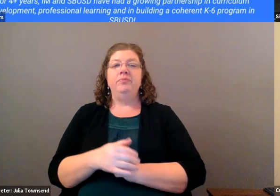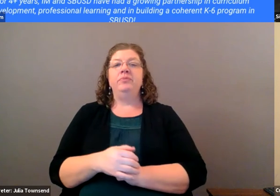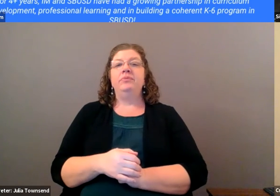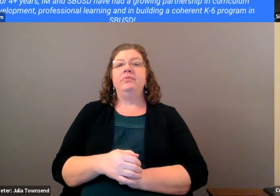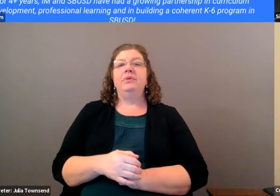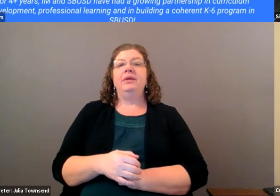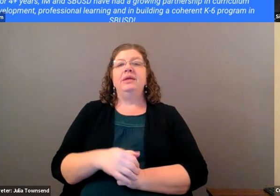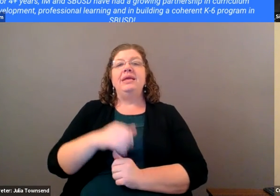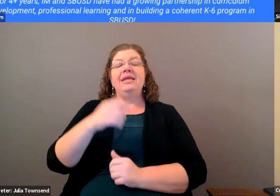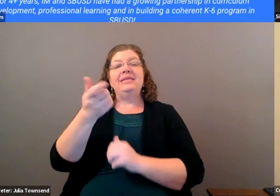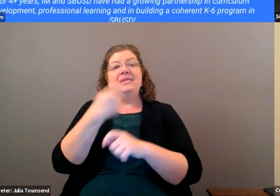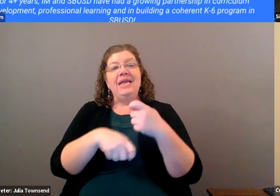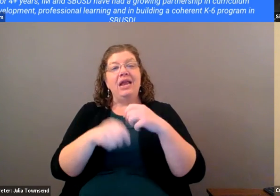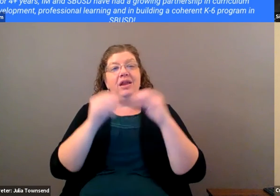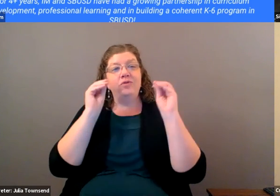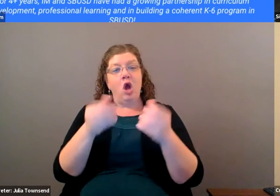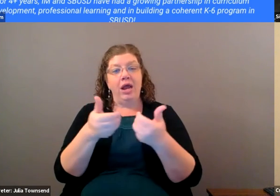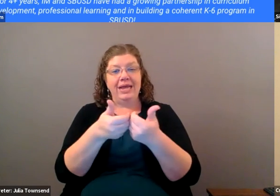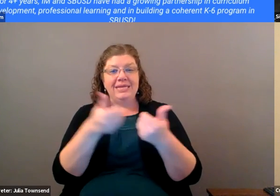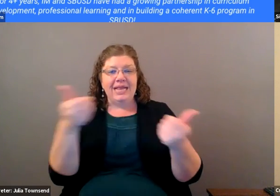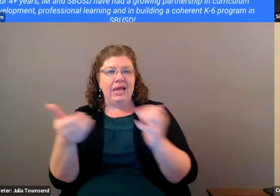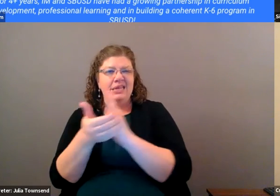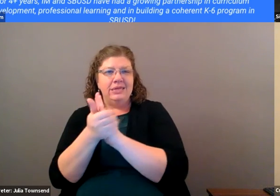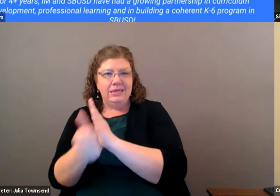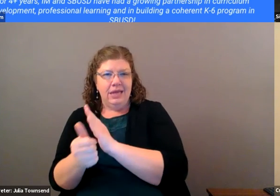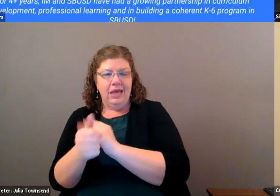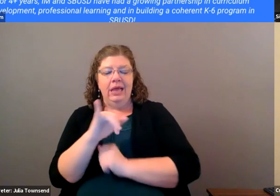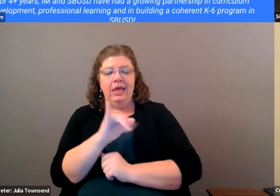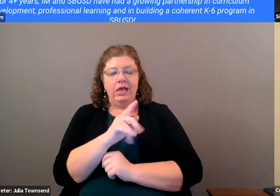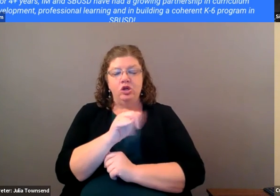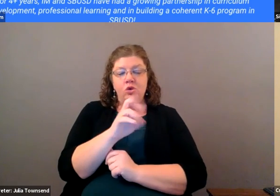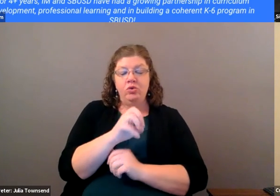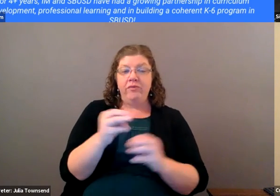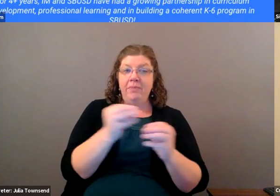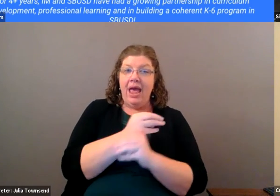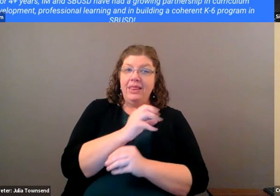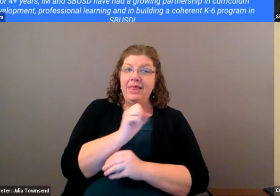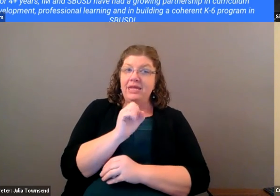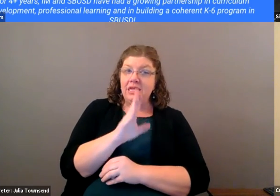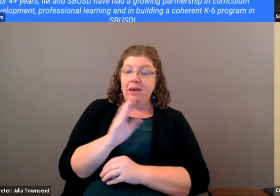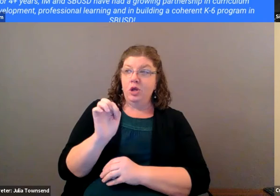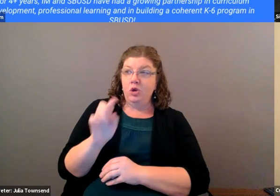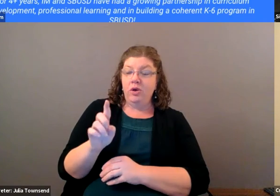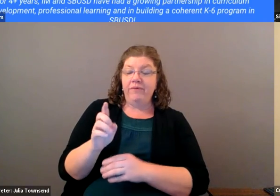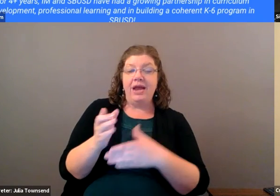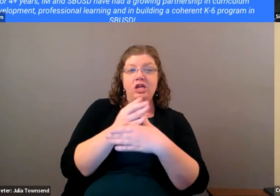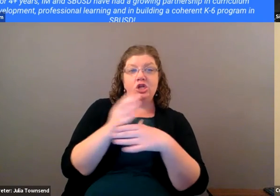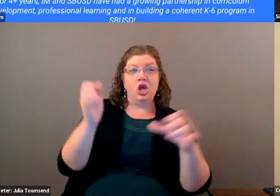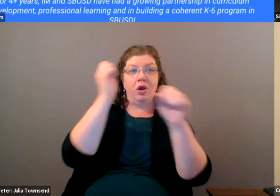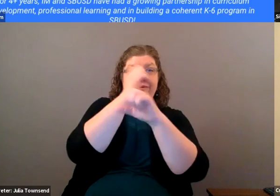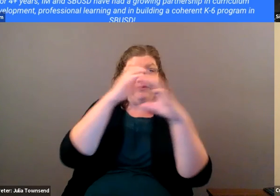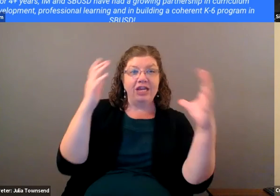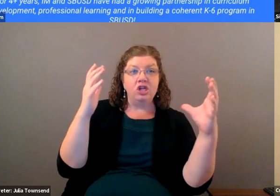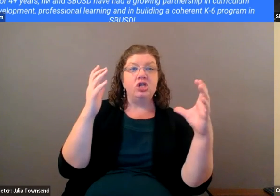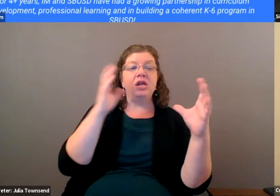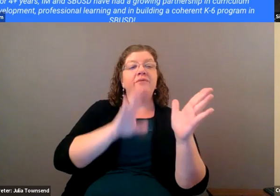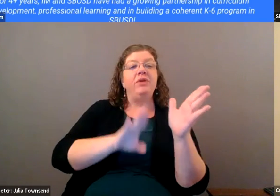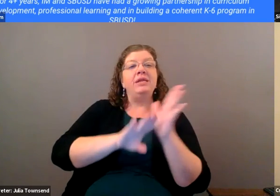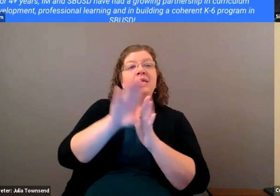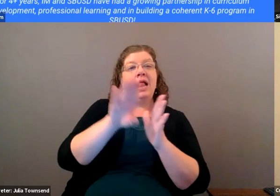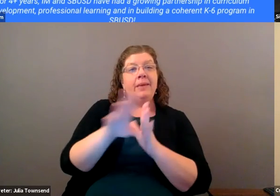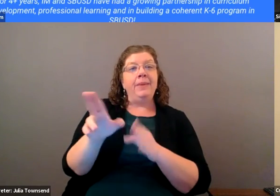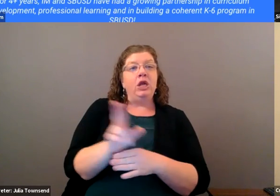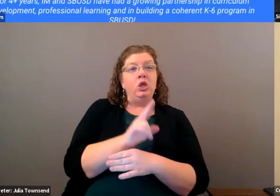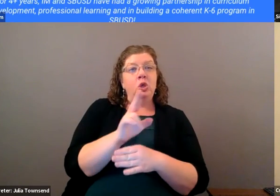trabajando. Y también el Illustrative Math aquí en Santa Bárbara, pues compartimos una